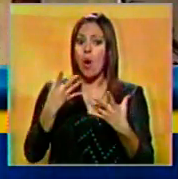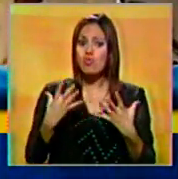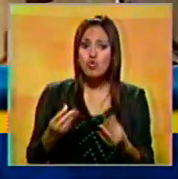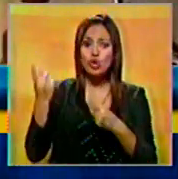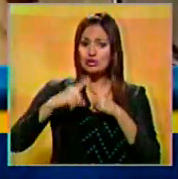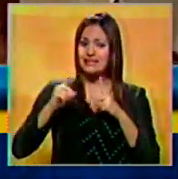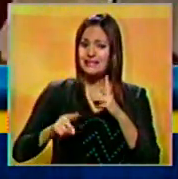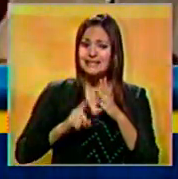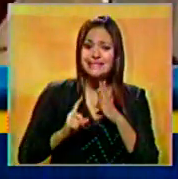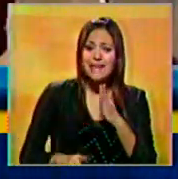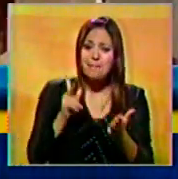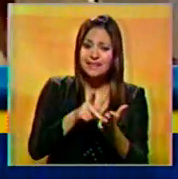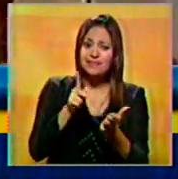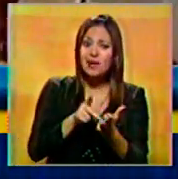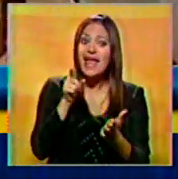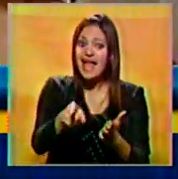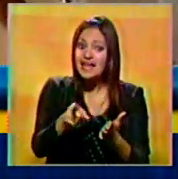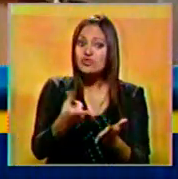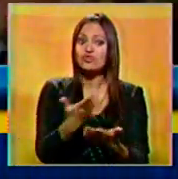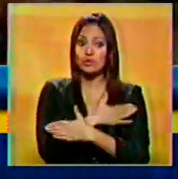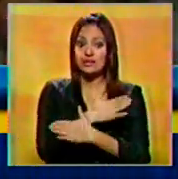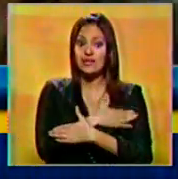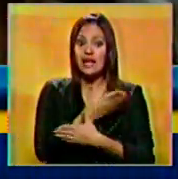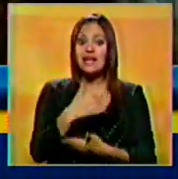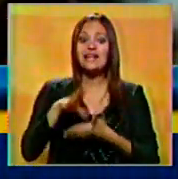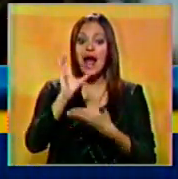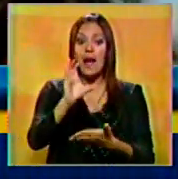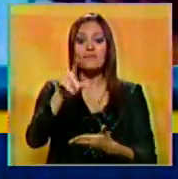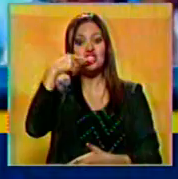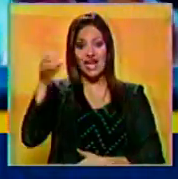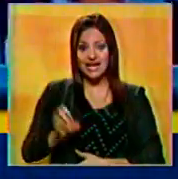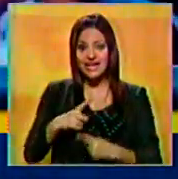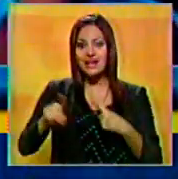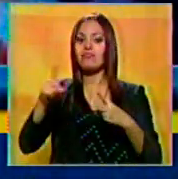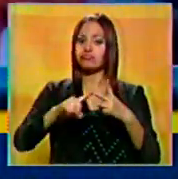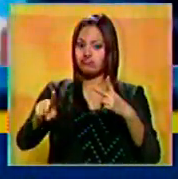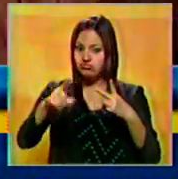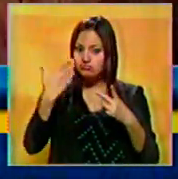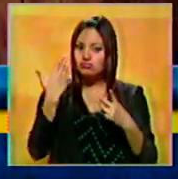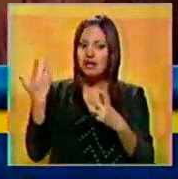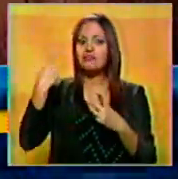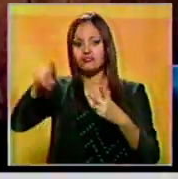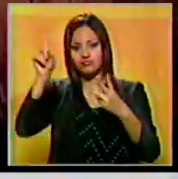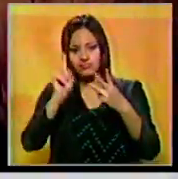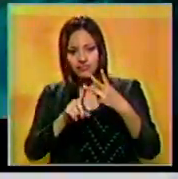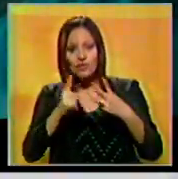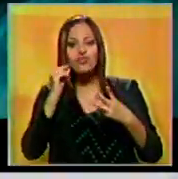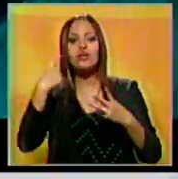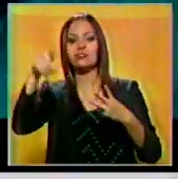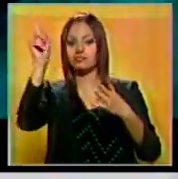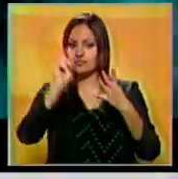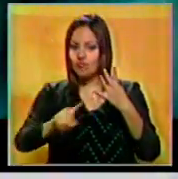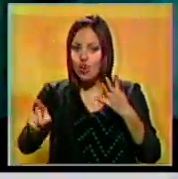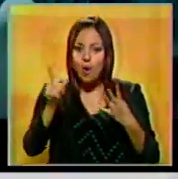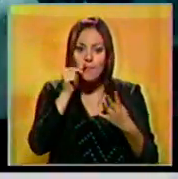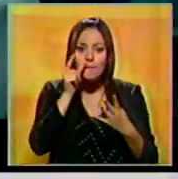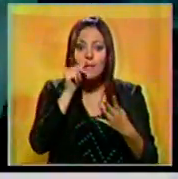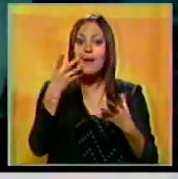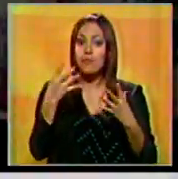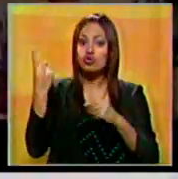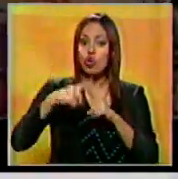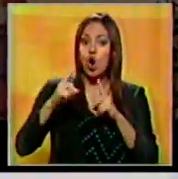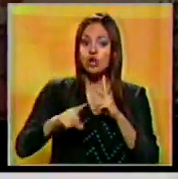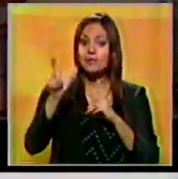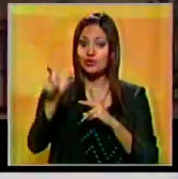innumerables producciones acreedoras de premios Grammy de Shakira, Ricky Martin, Jennifer López, Alejandro Sanz y muchos